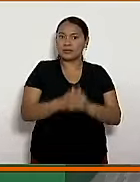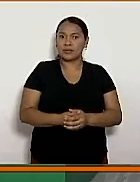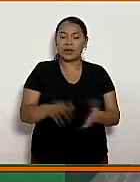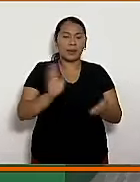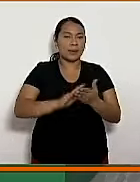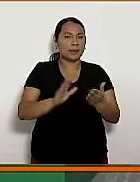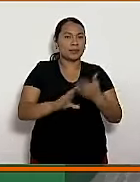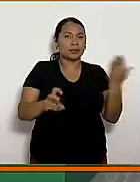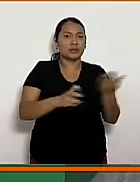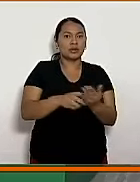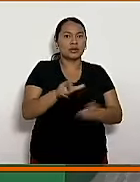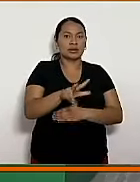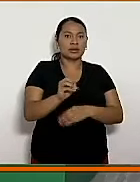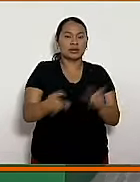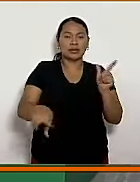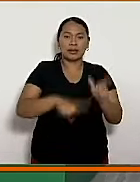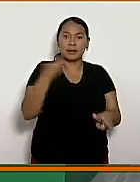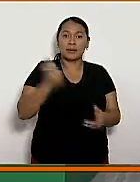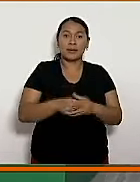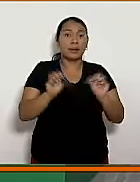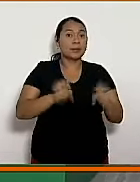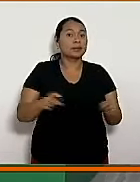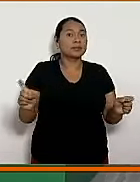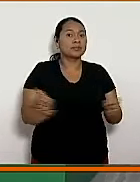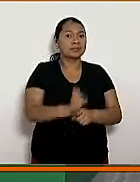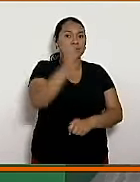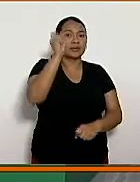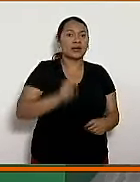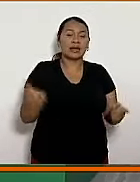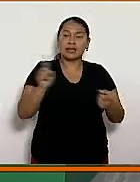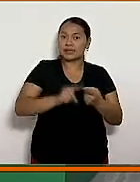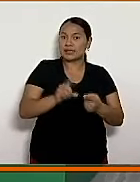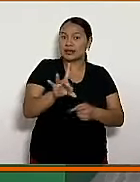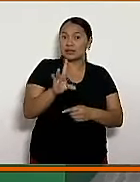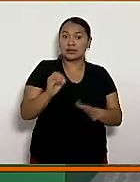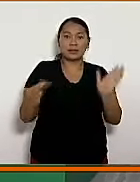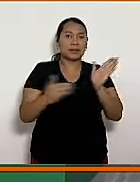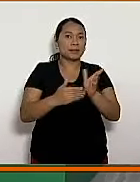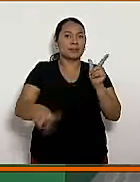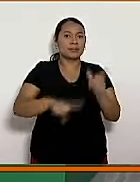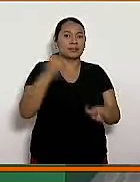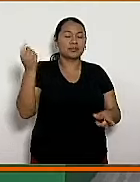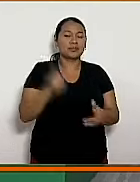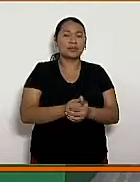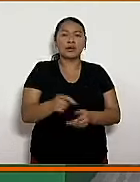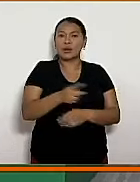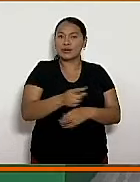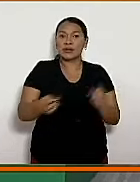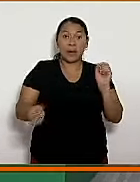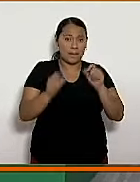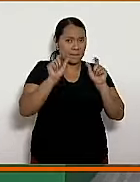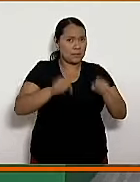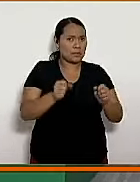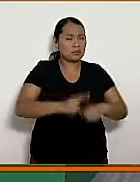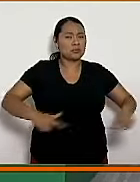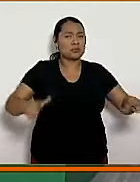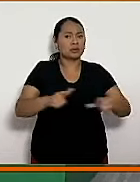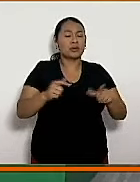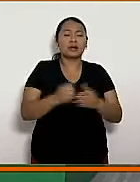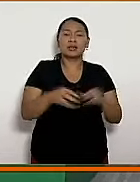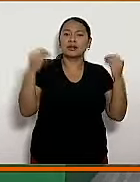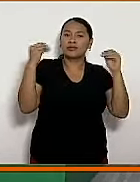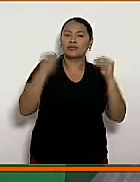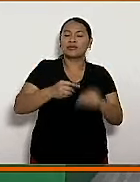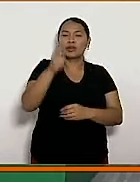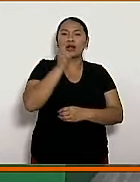de 30 lempiras podés llegar a ganar hasta 80 mil lempiras. Abócate ya mismo a más de 3.000 puntos de venta Loto a nivel nacional para que seas vos